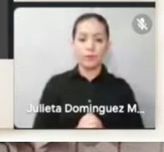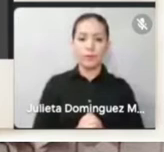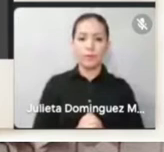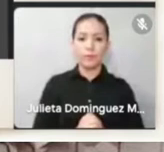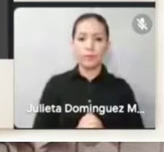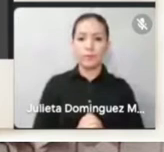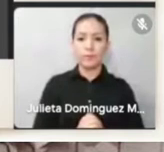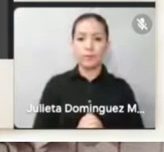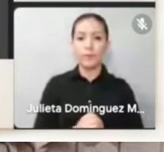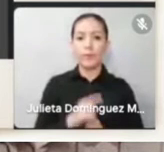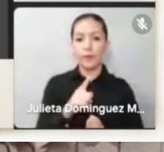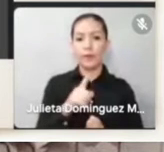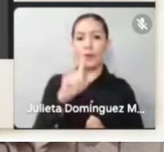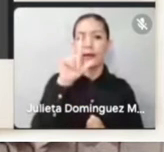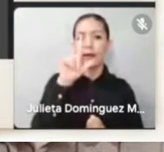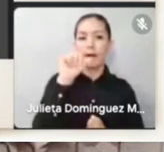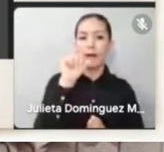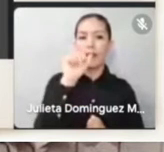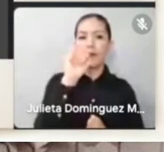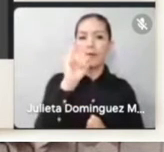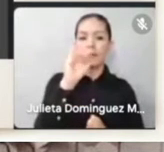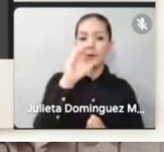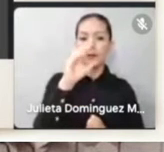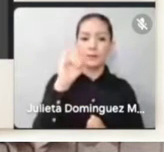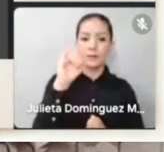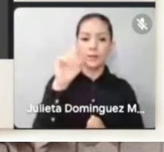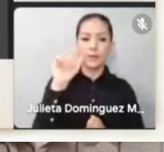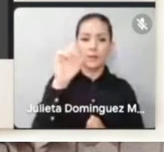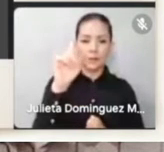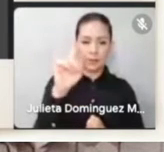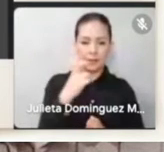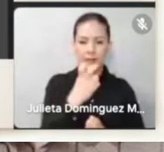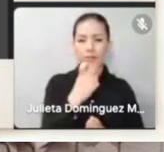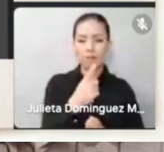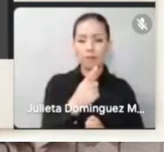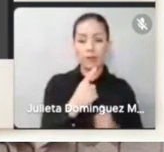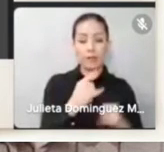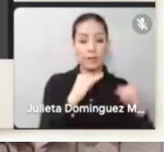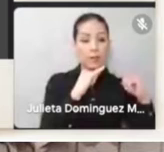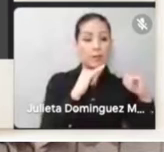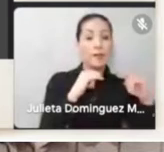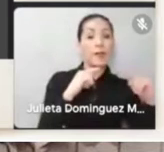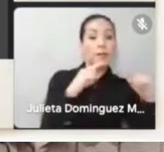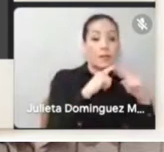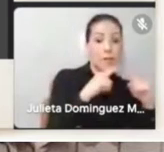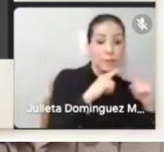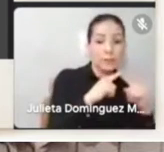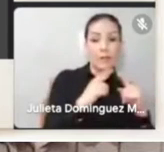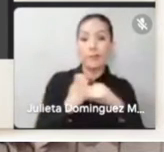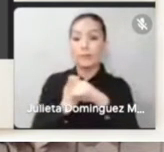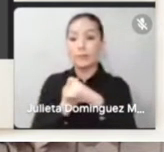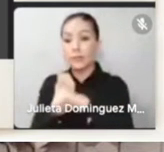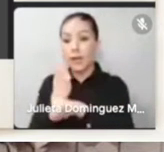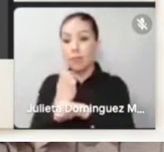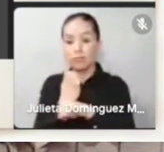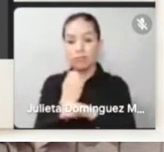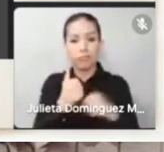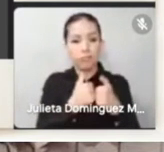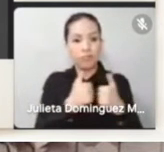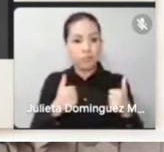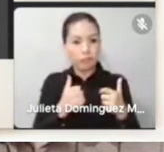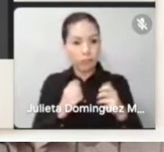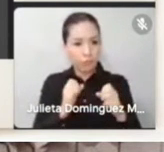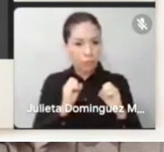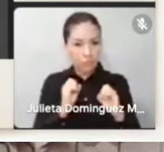de laicidad y separación iglesia-estado en la elección combatida. Sobre el tema, la tesis